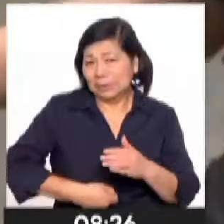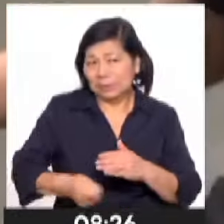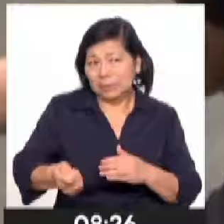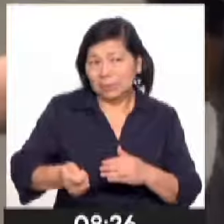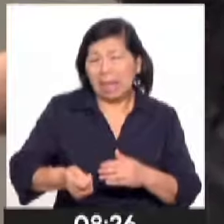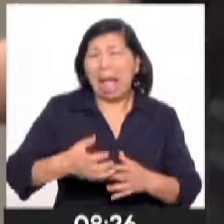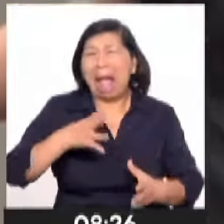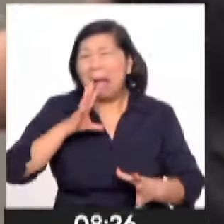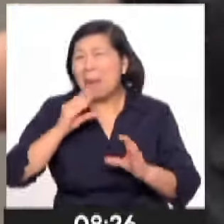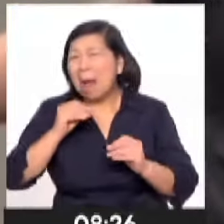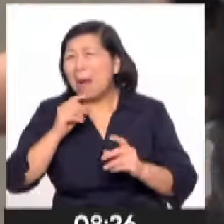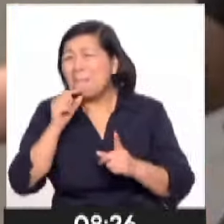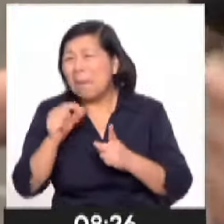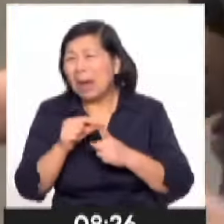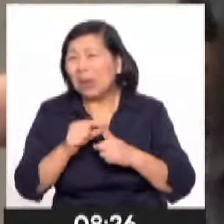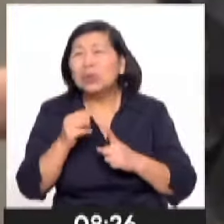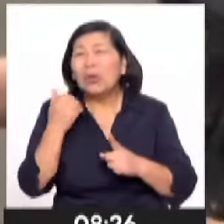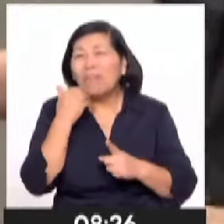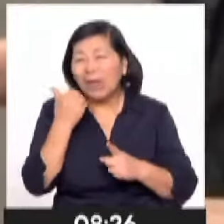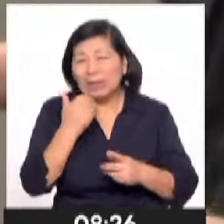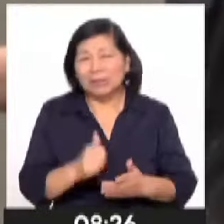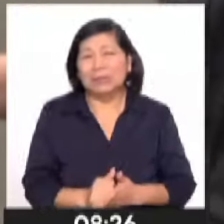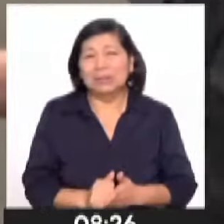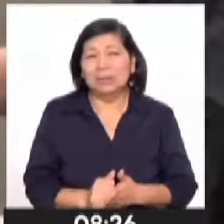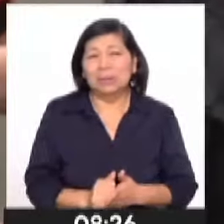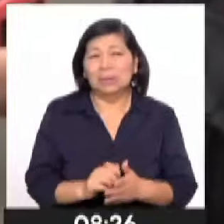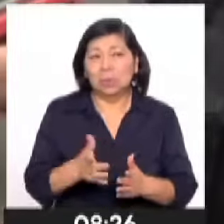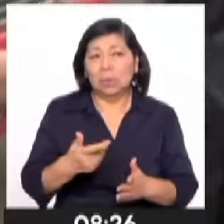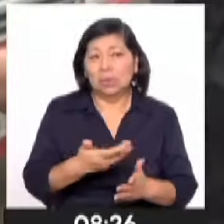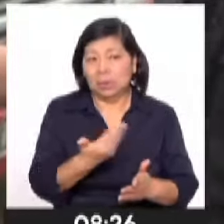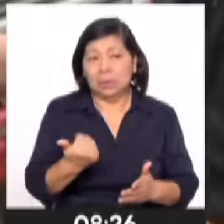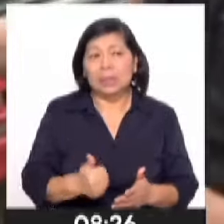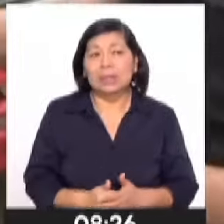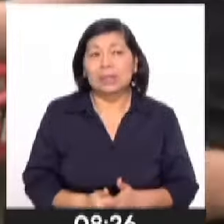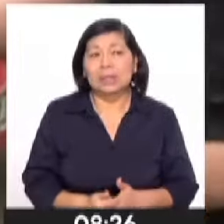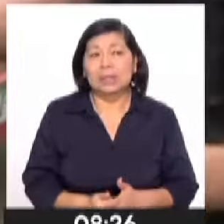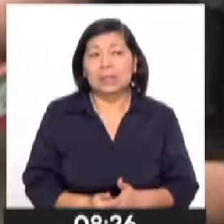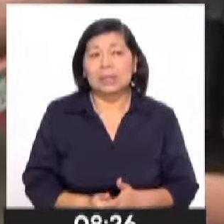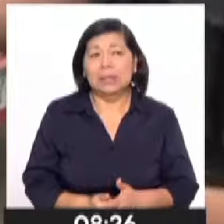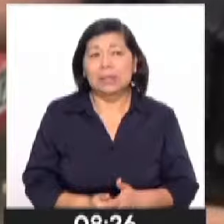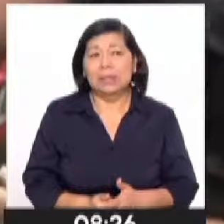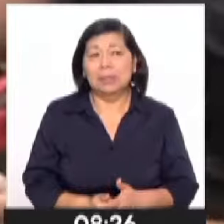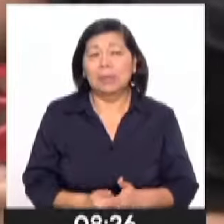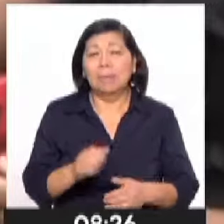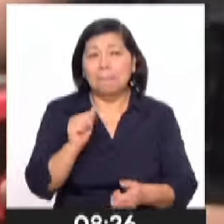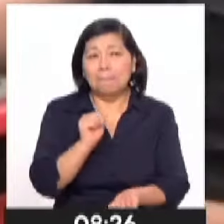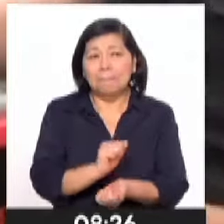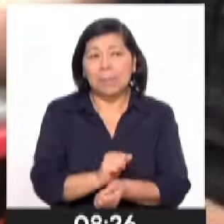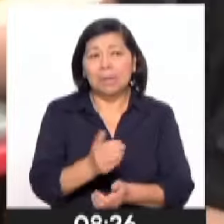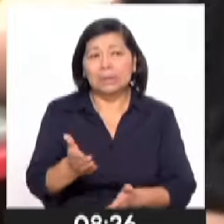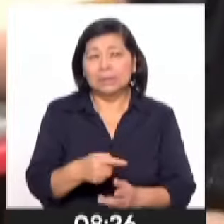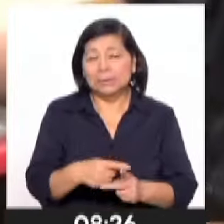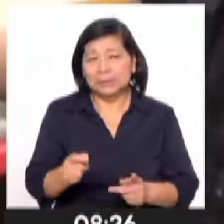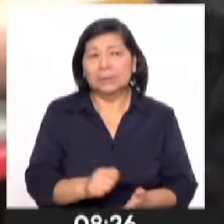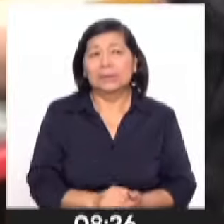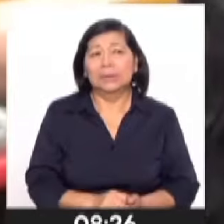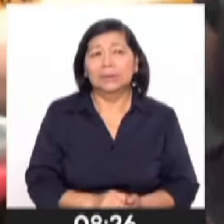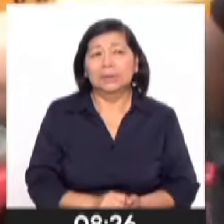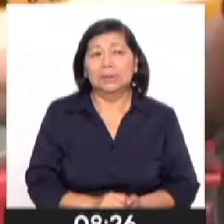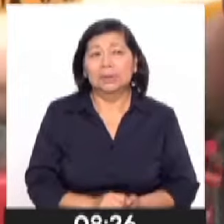a meter a la madre, a hablar groserías. Dijeron que el papel, ya sabe la dueña, que lo que tienen que pagar, ya sabe la dueña.